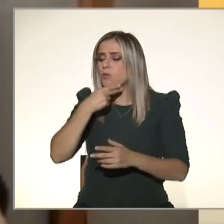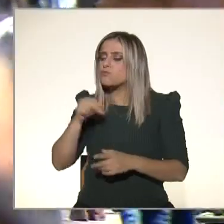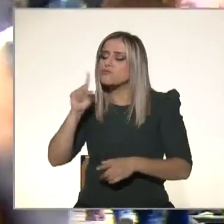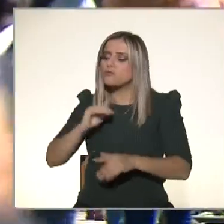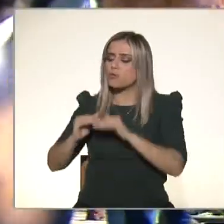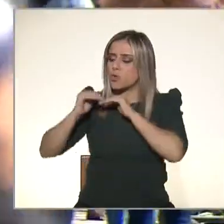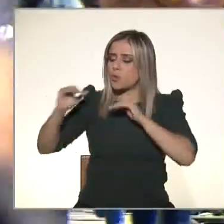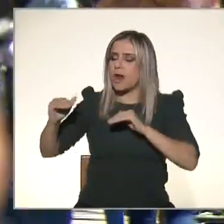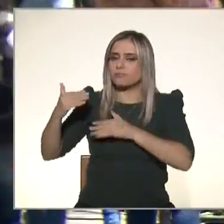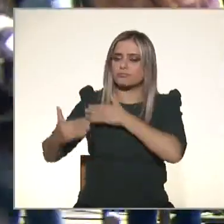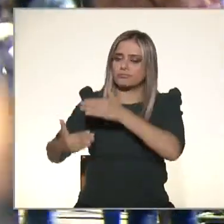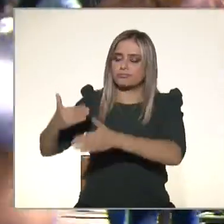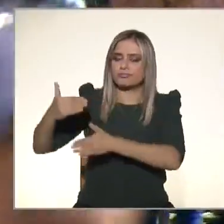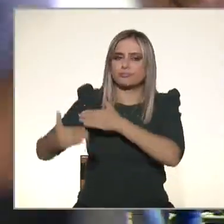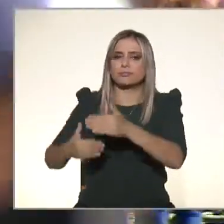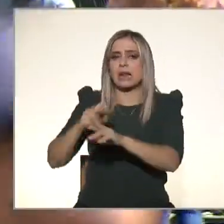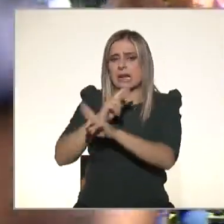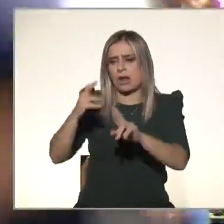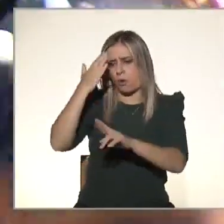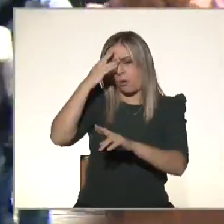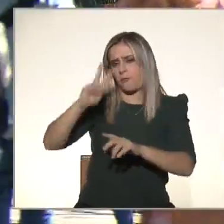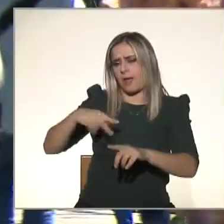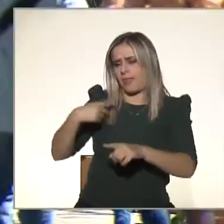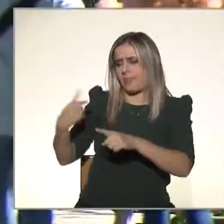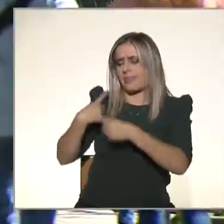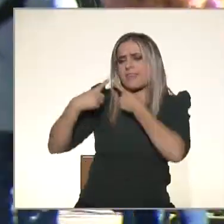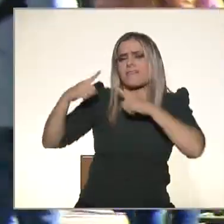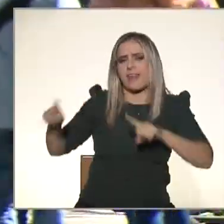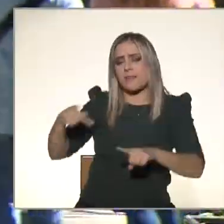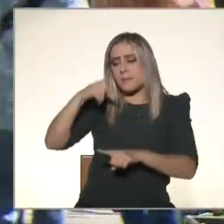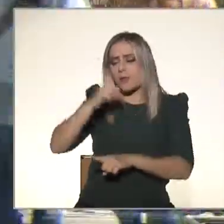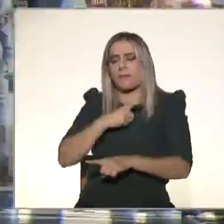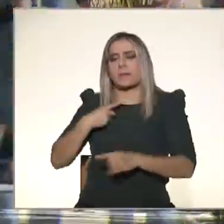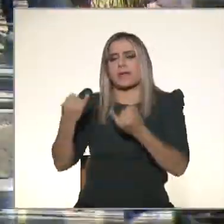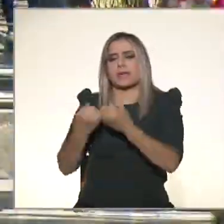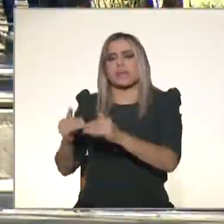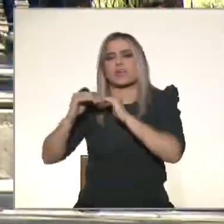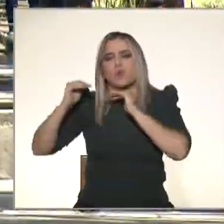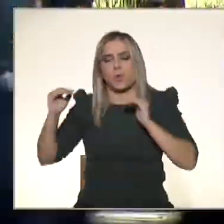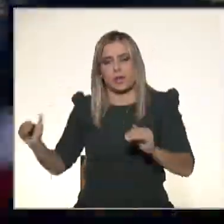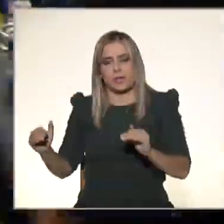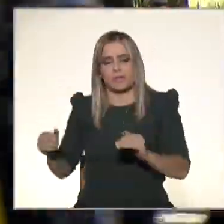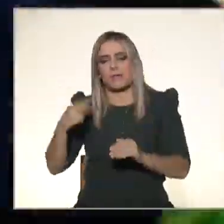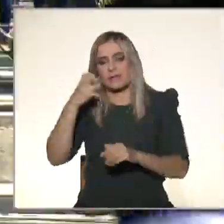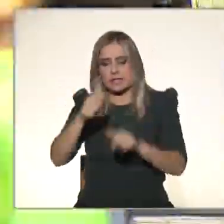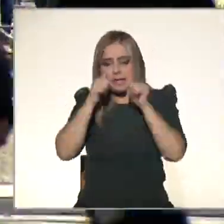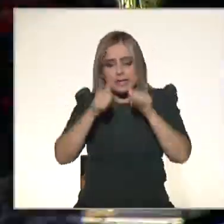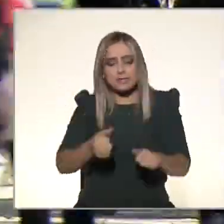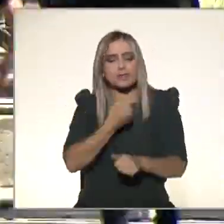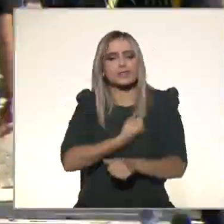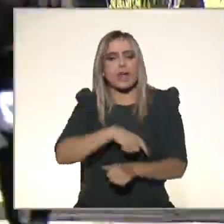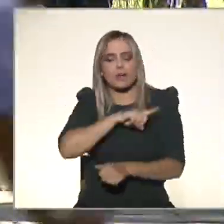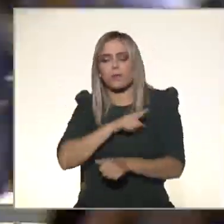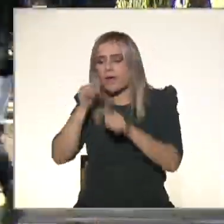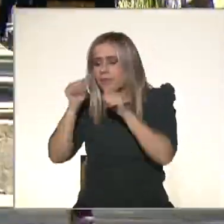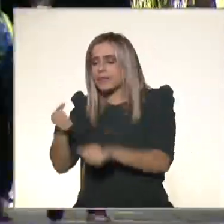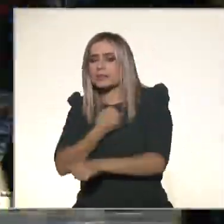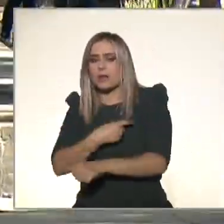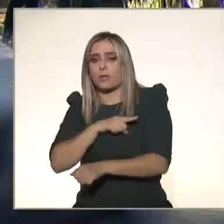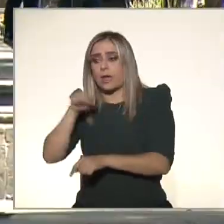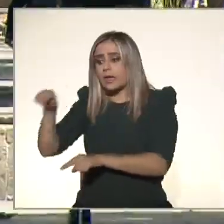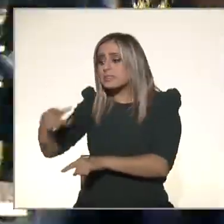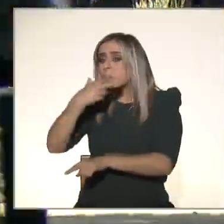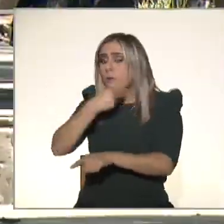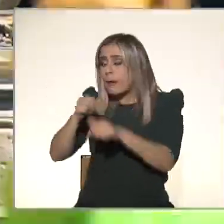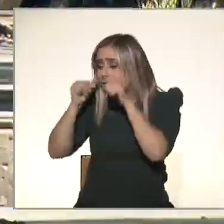equidad, reconociendo nuestras diferencias. Fomentar esa conciencia de atención a la salud integral en los hombres está